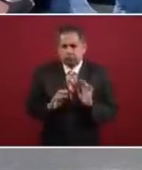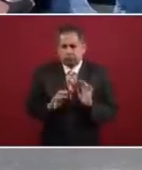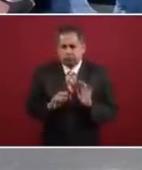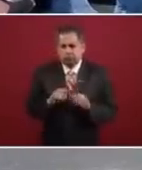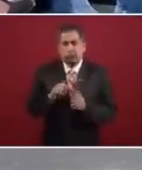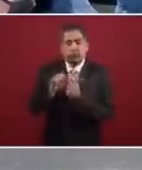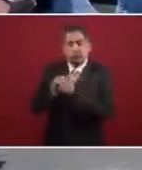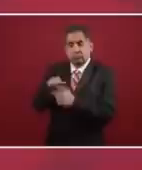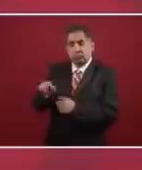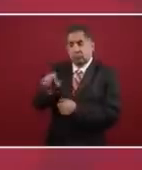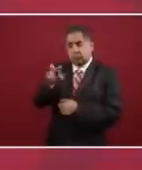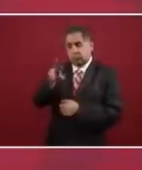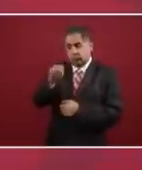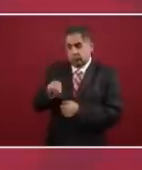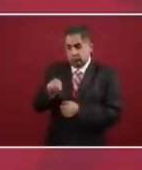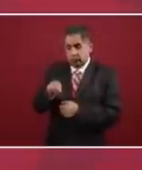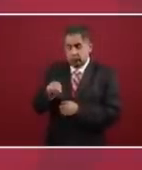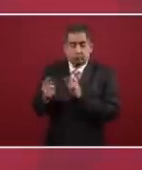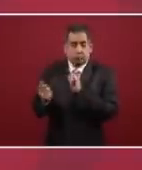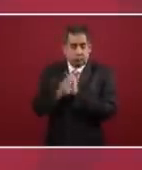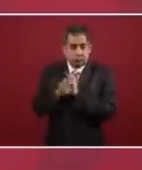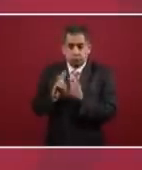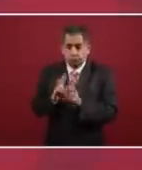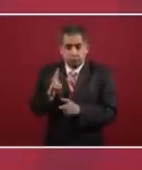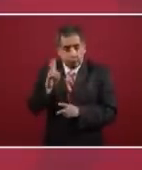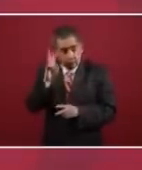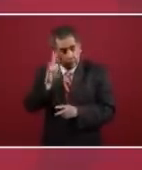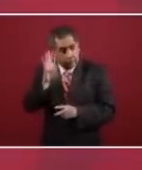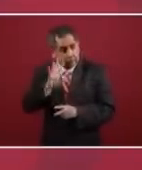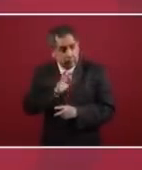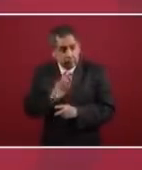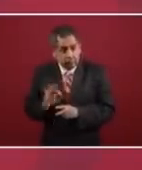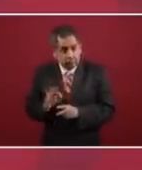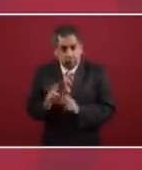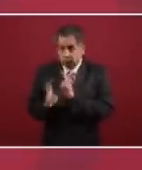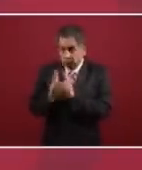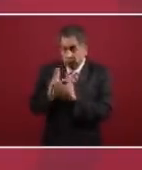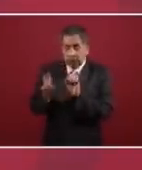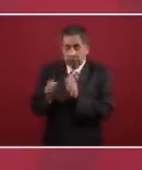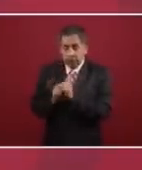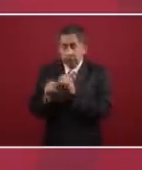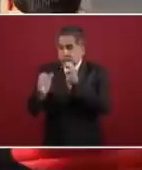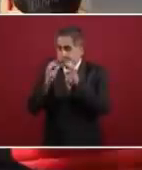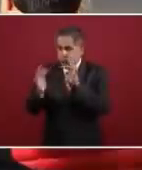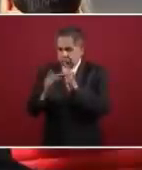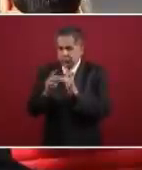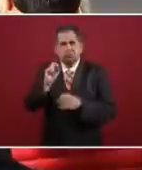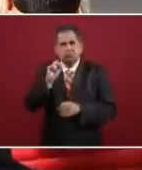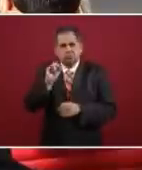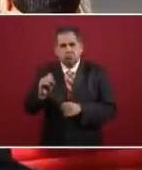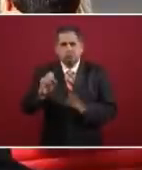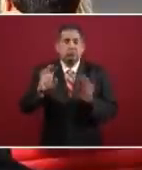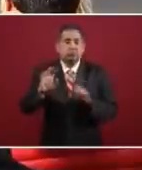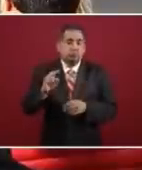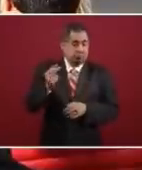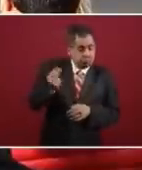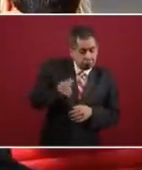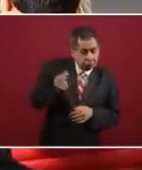Pero con Evo, si se pudiese establecer comunicación, si hace